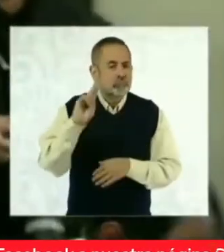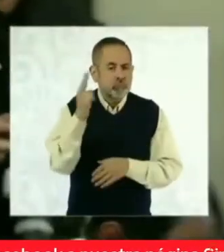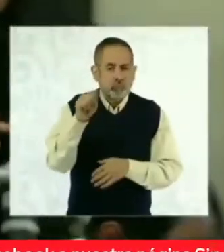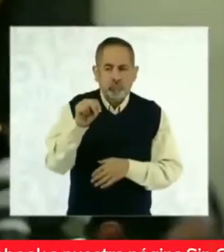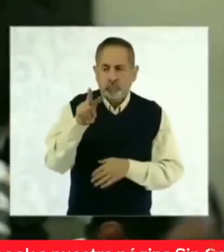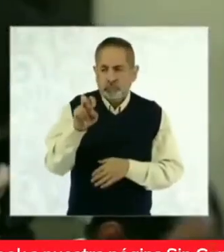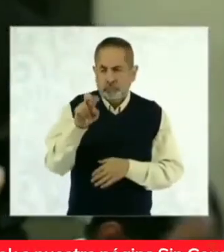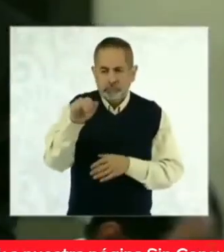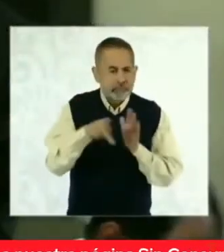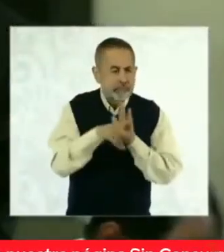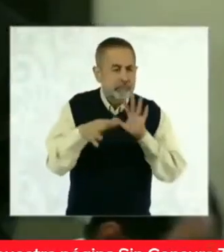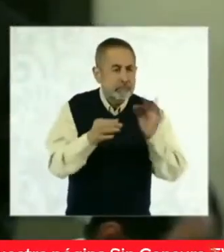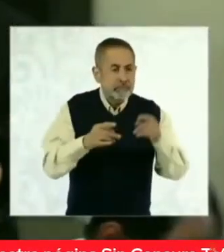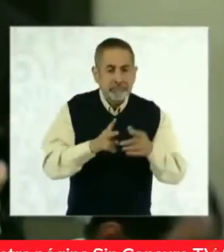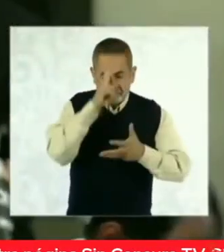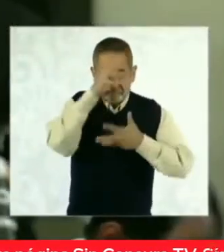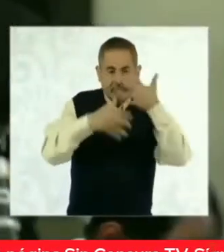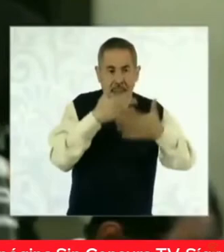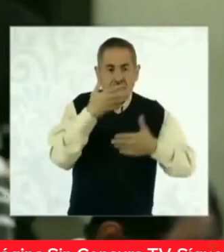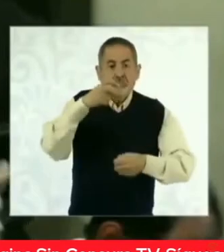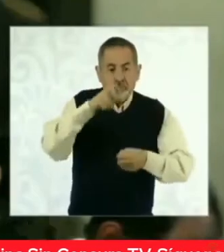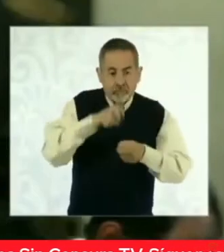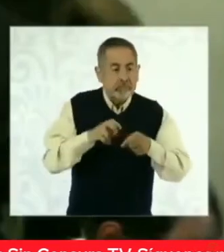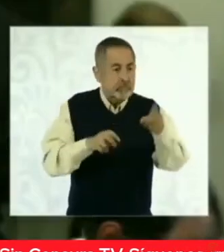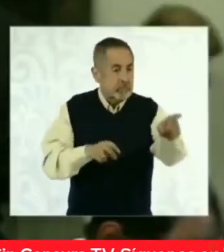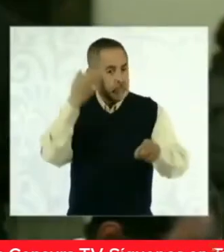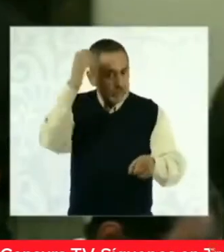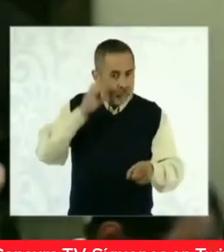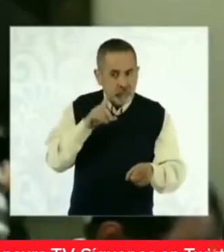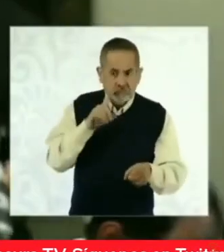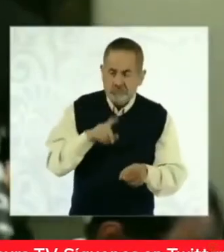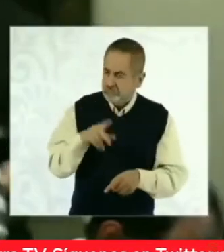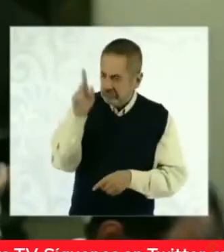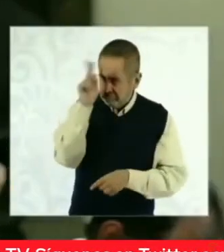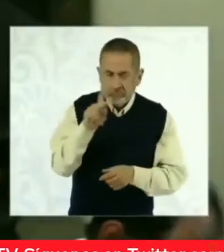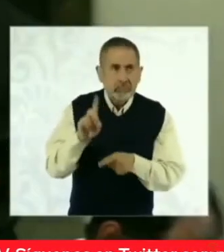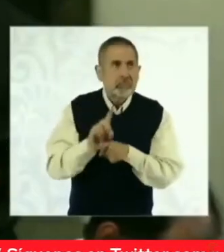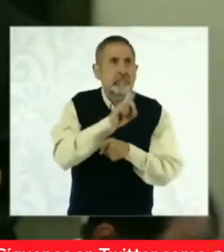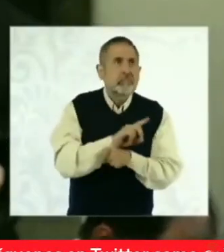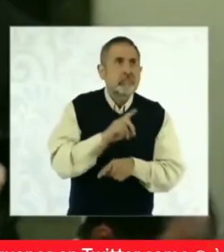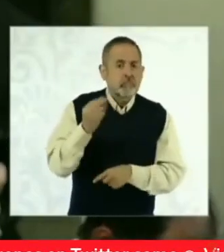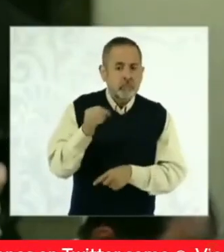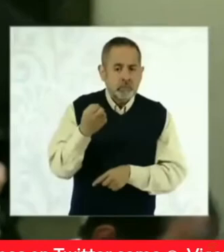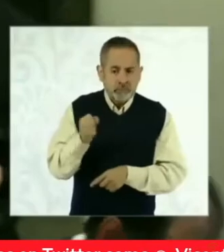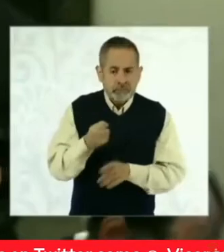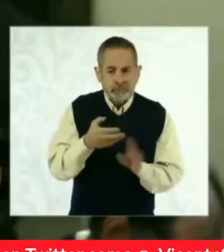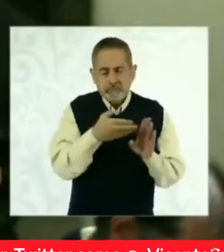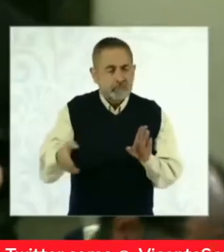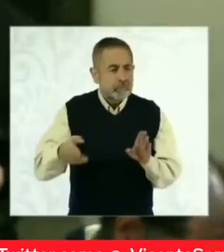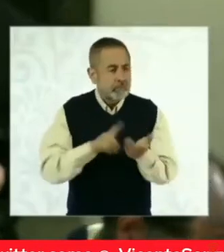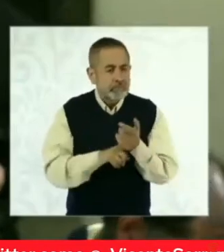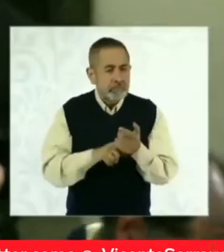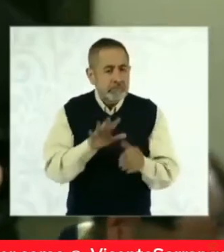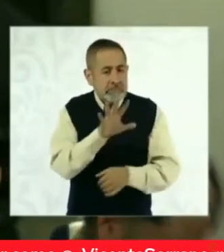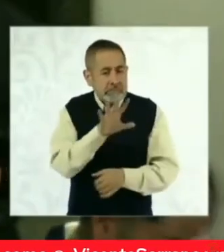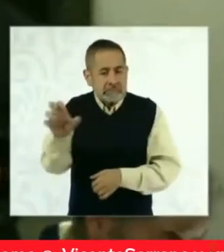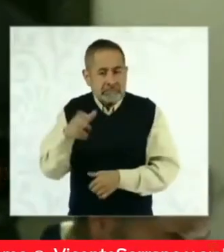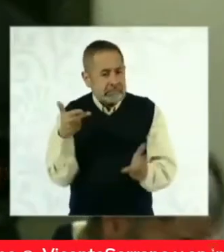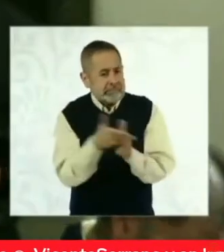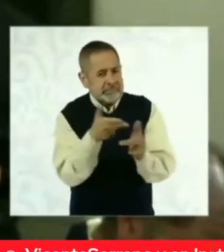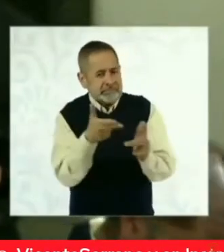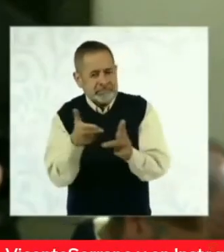notas respecto a la violencia que se vive en Culiacán. Desde el 9 de septiembre pues se han registrado más de